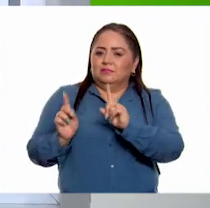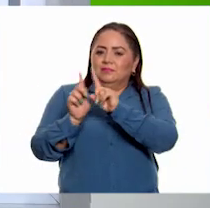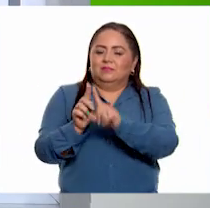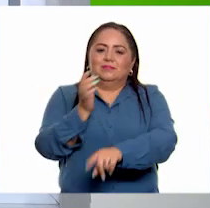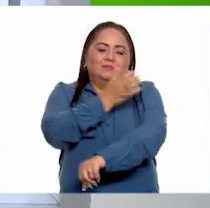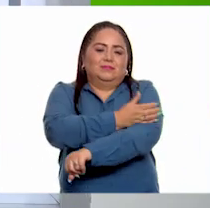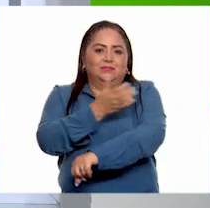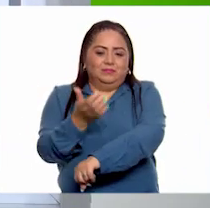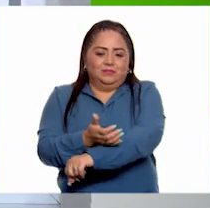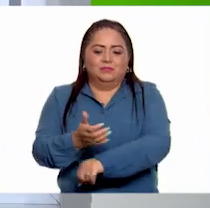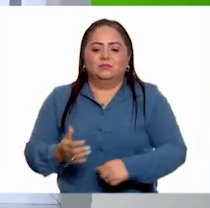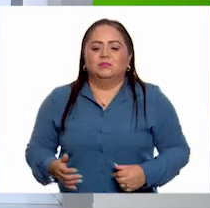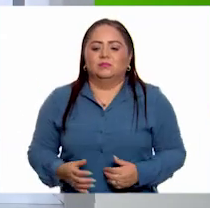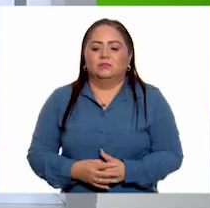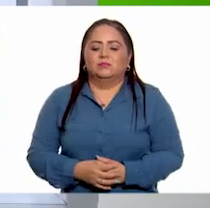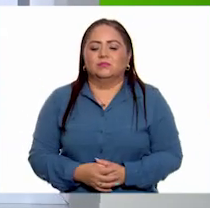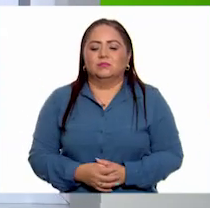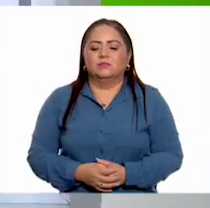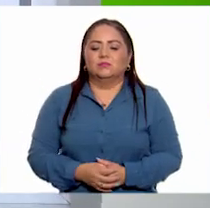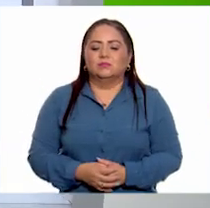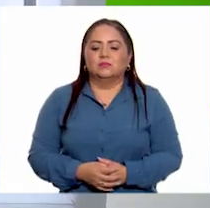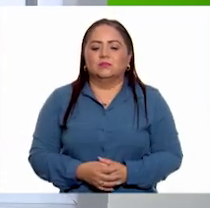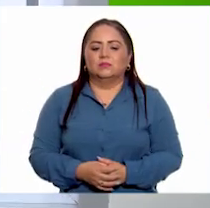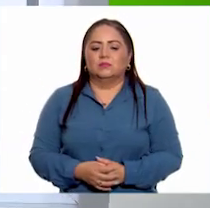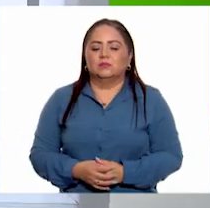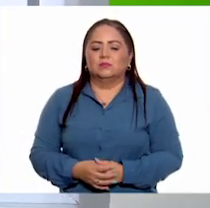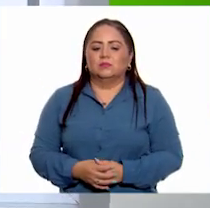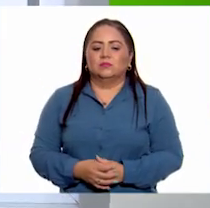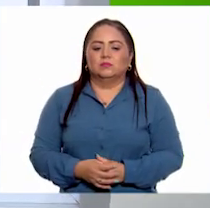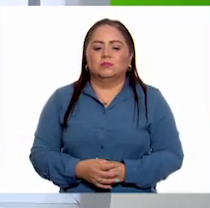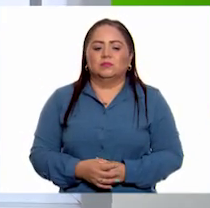estar acompañado de